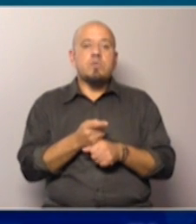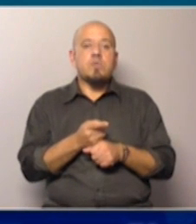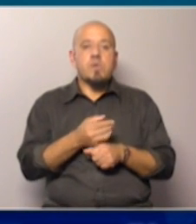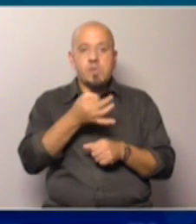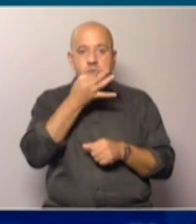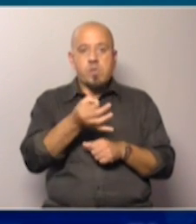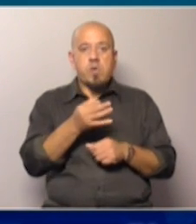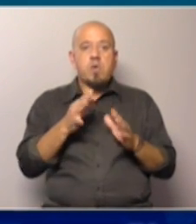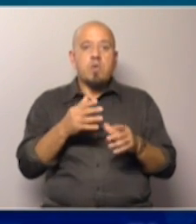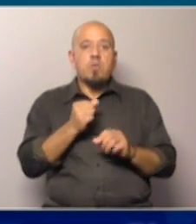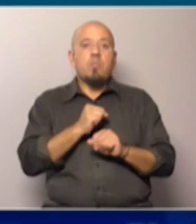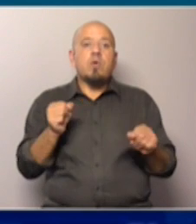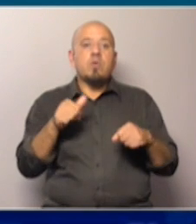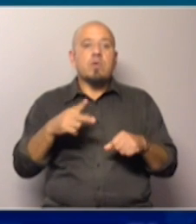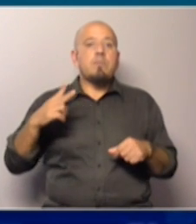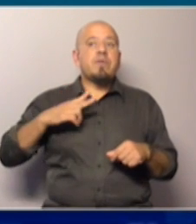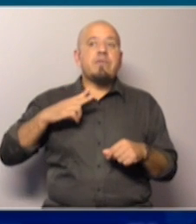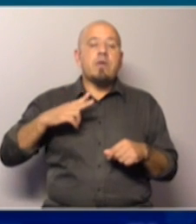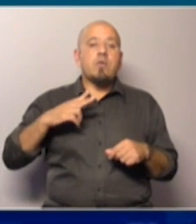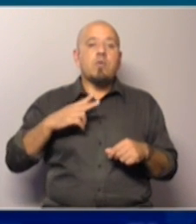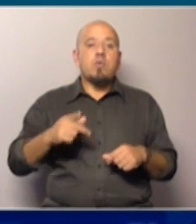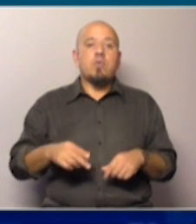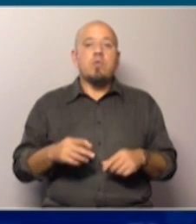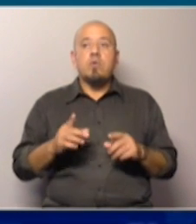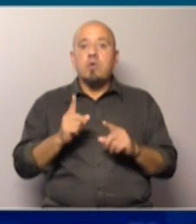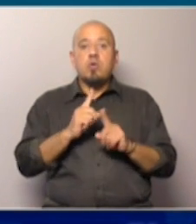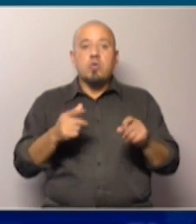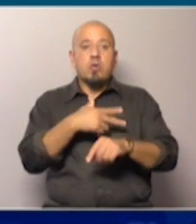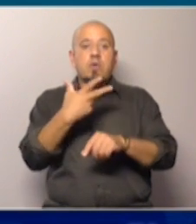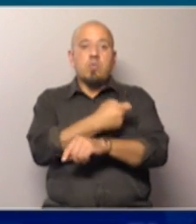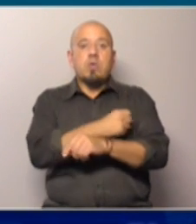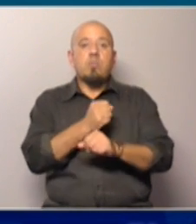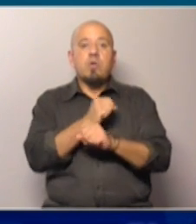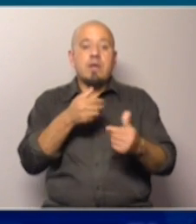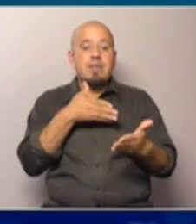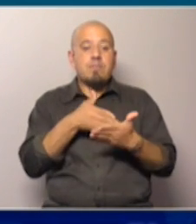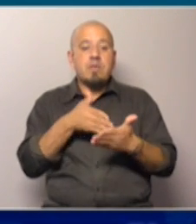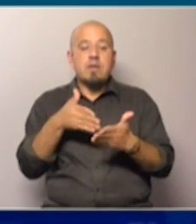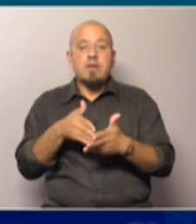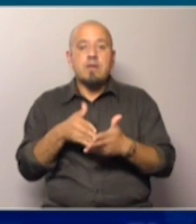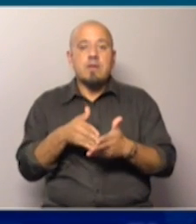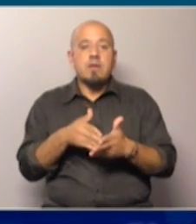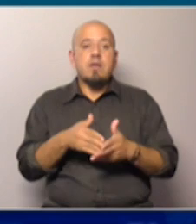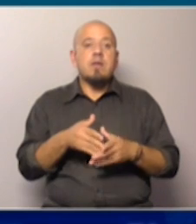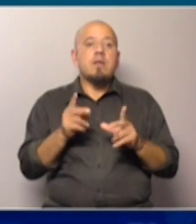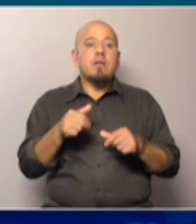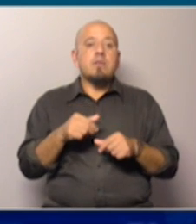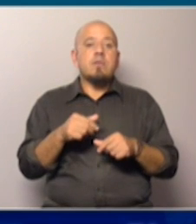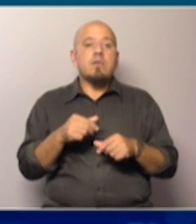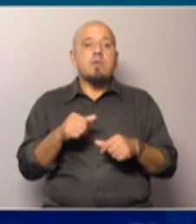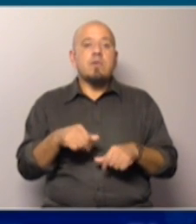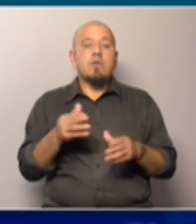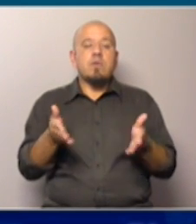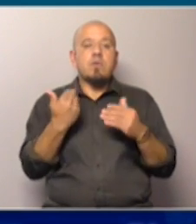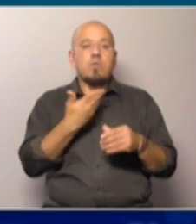que podía llegar a ocurrir que en el ámbito privado no haber recibido la vacuna pudiera limitar determinadas posibilidades, independientemente de que no lo aliente el